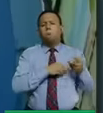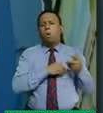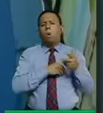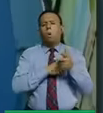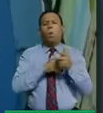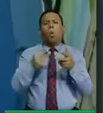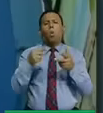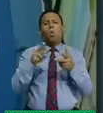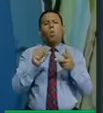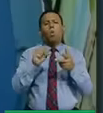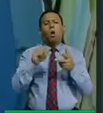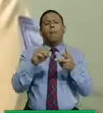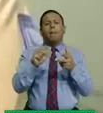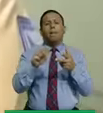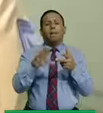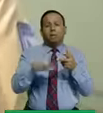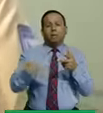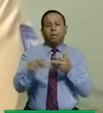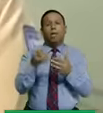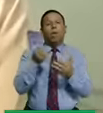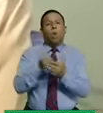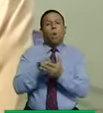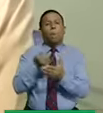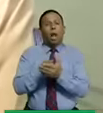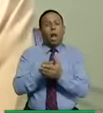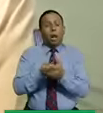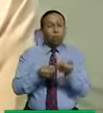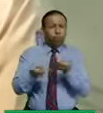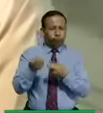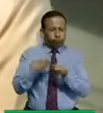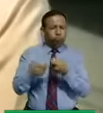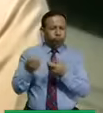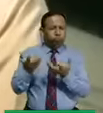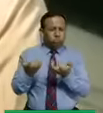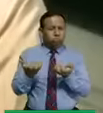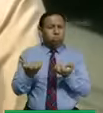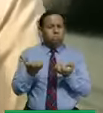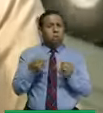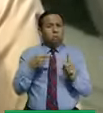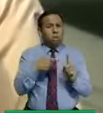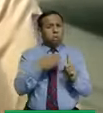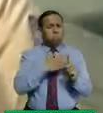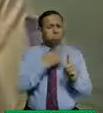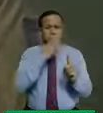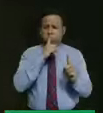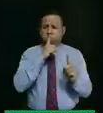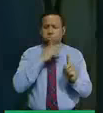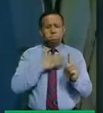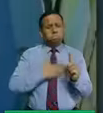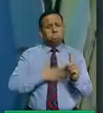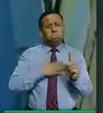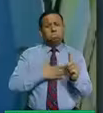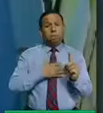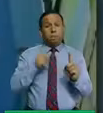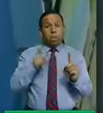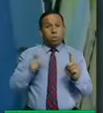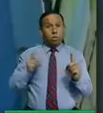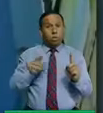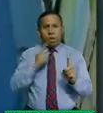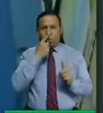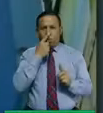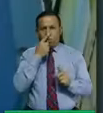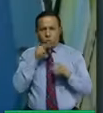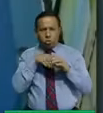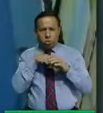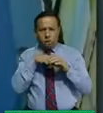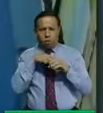comprar en un supermercado. Este exceso de confianza del ciudadano visualizan los delincuentes. Nunca se percató que era seguido